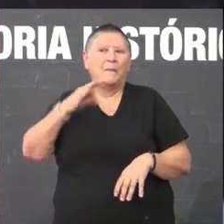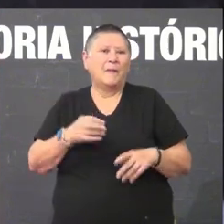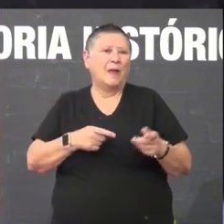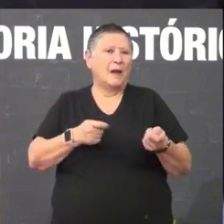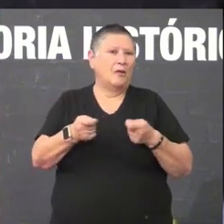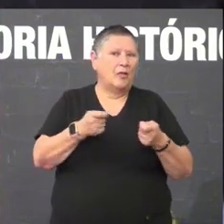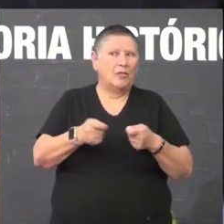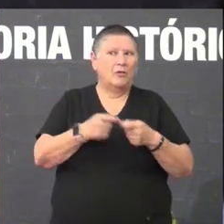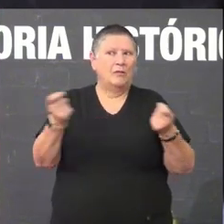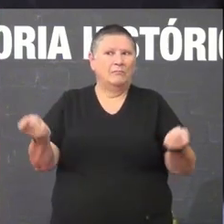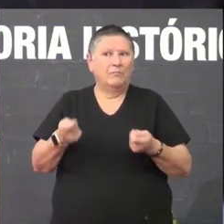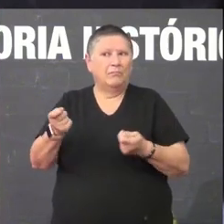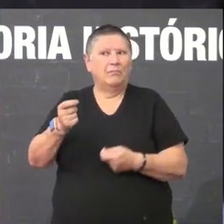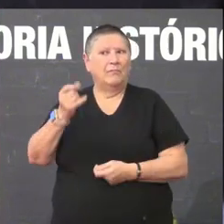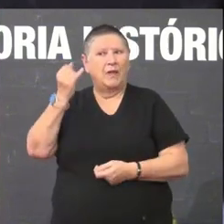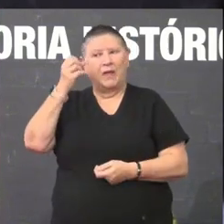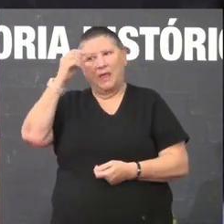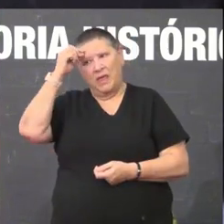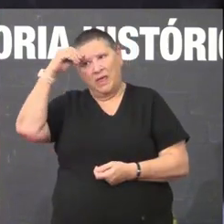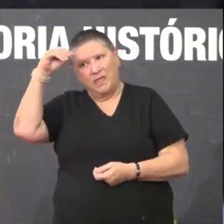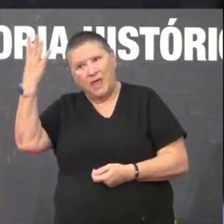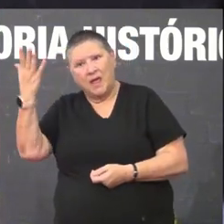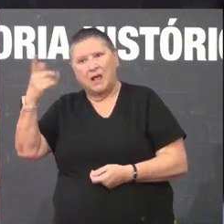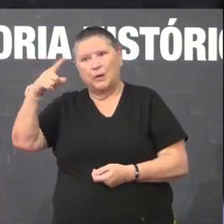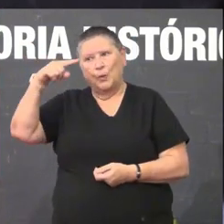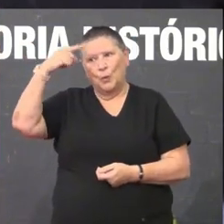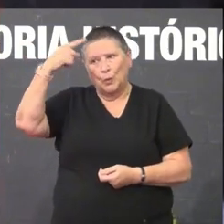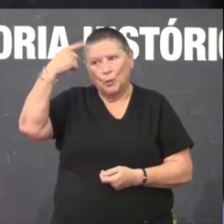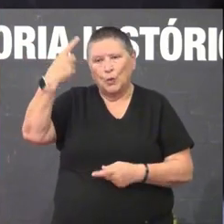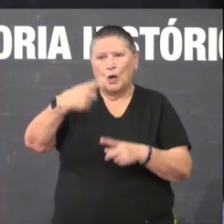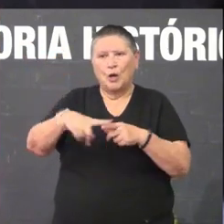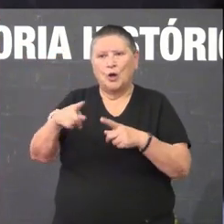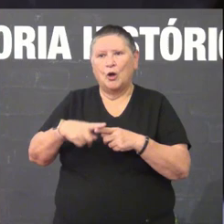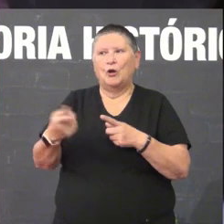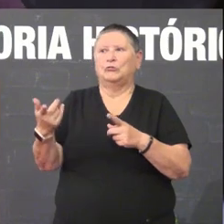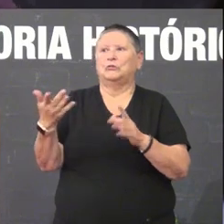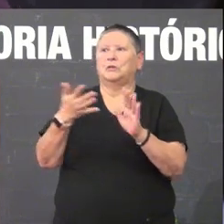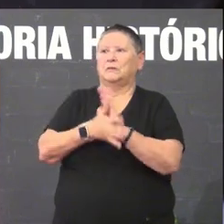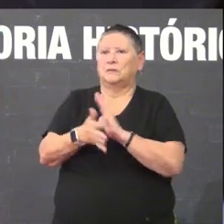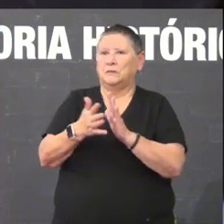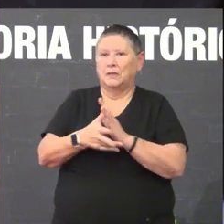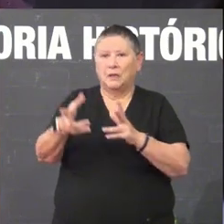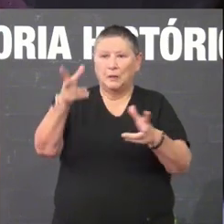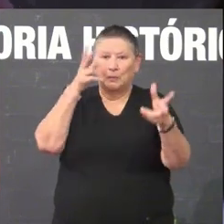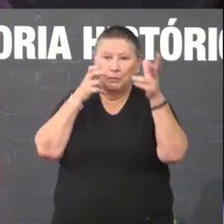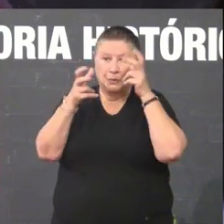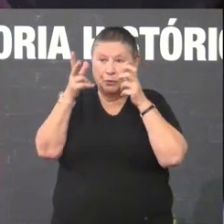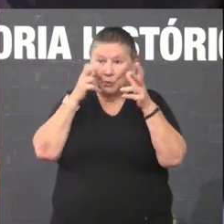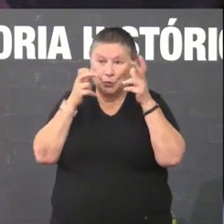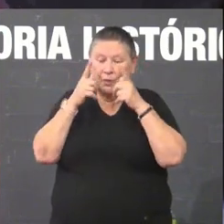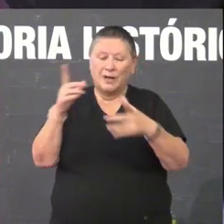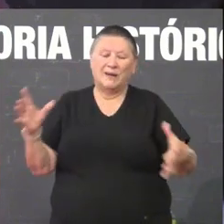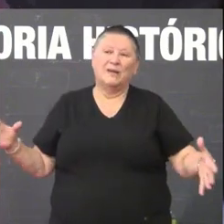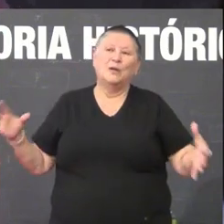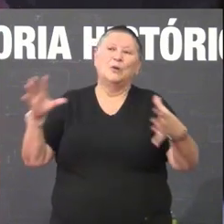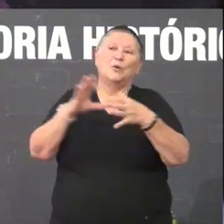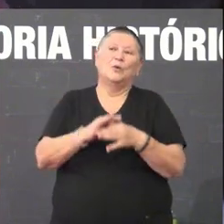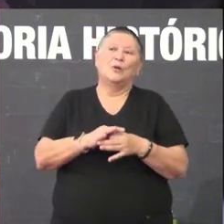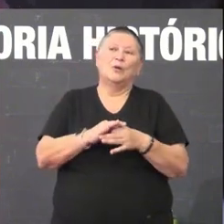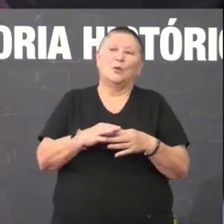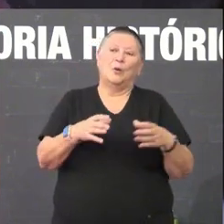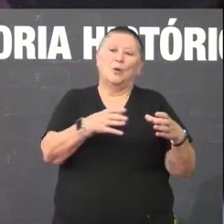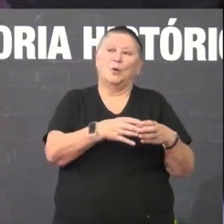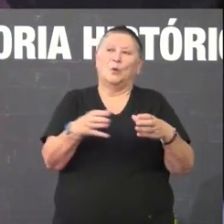ideológica y cultural en un sentido amplio porque también la industria editorial la industria audiovisual está ligada a esos grandes grupos